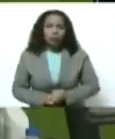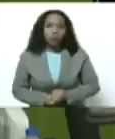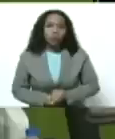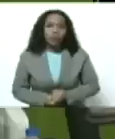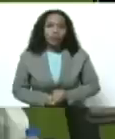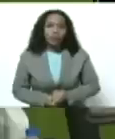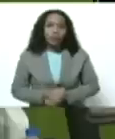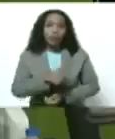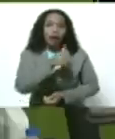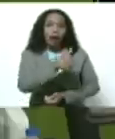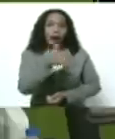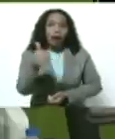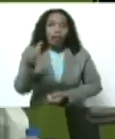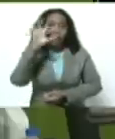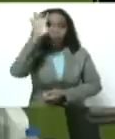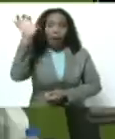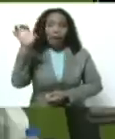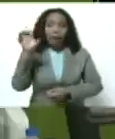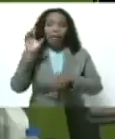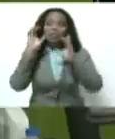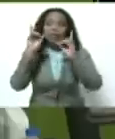Cada país debe decidir si debe asistir o no.